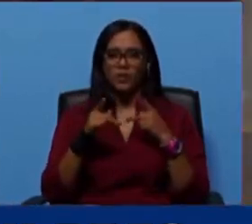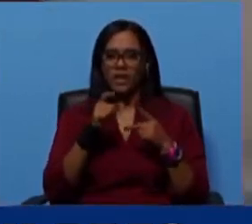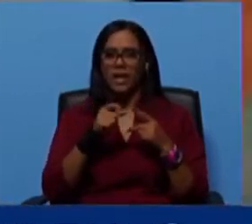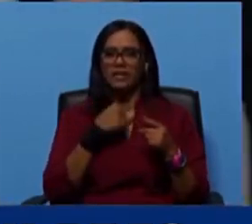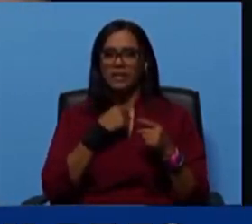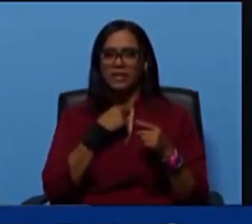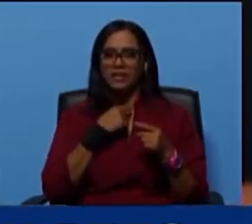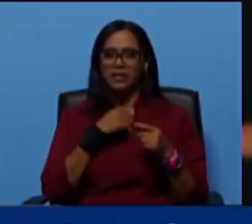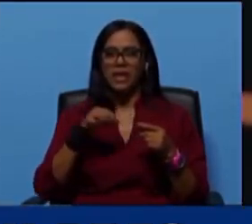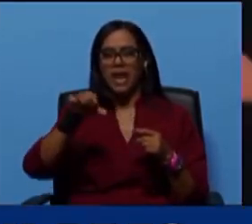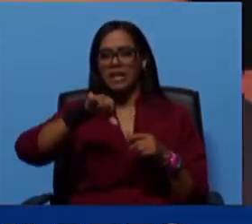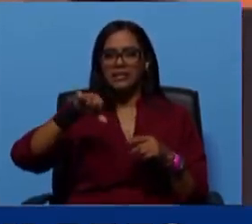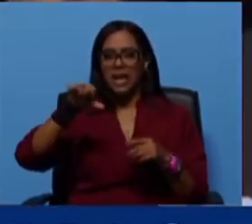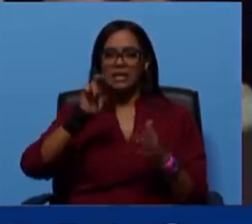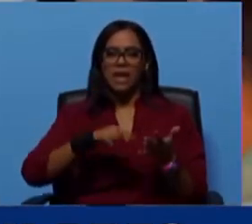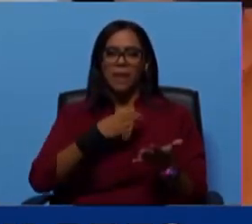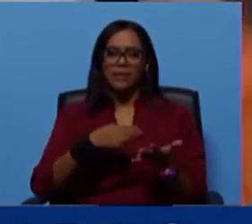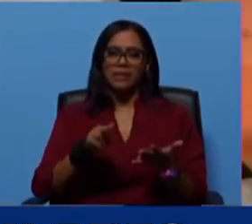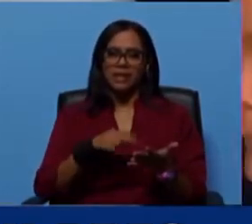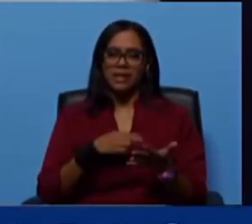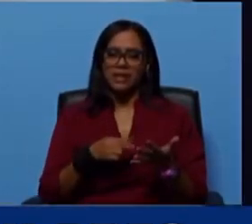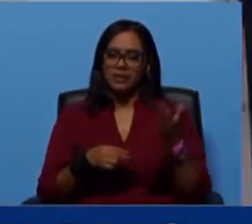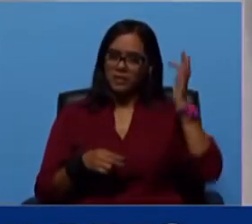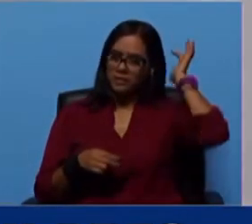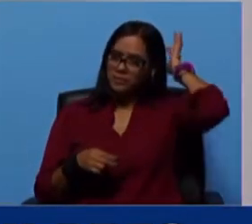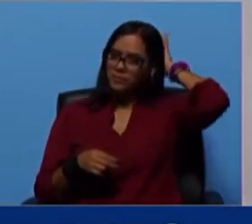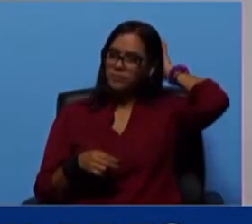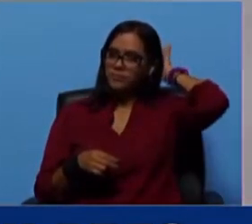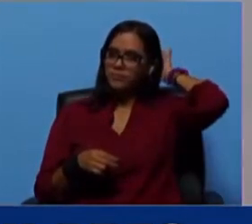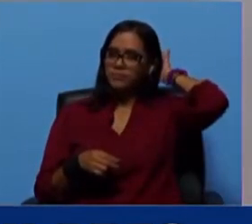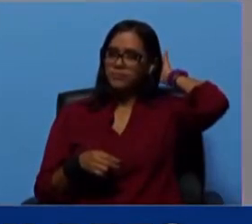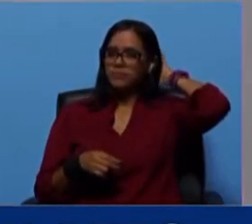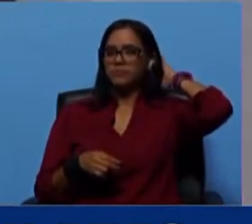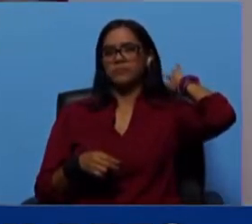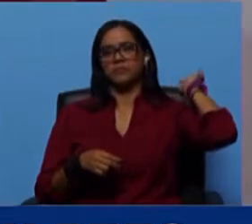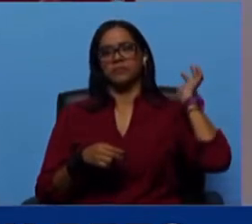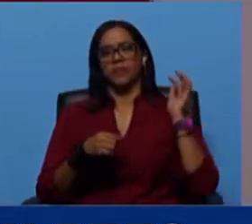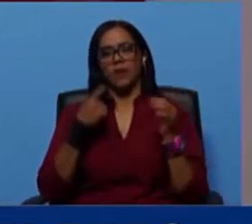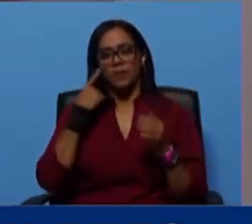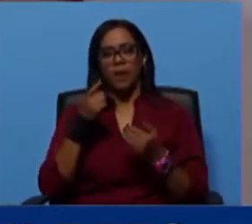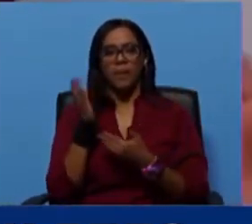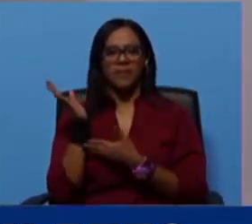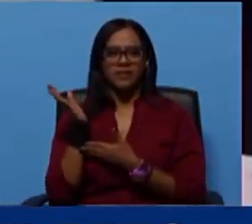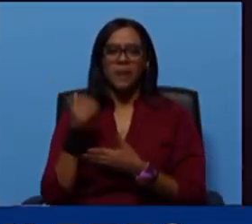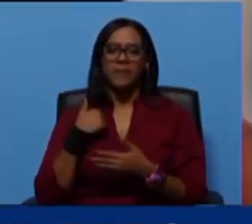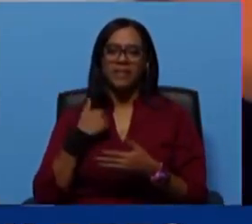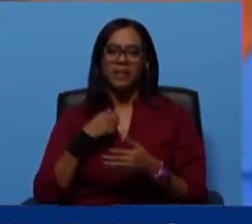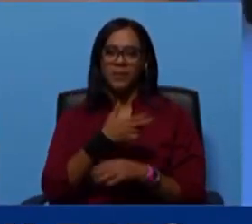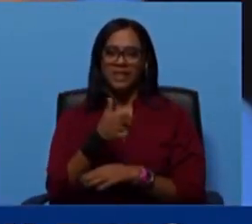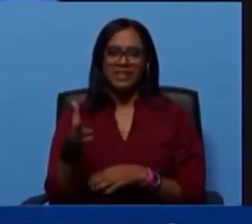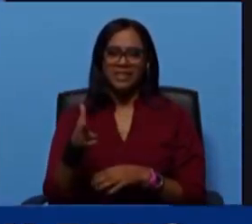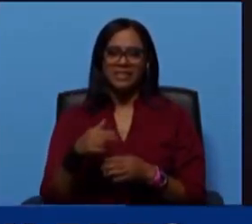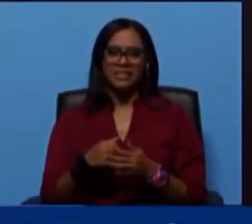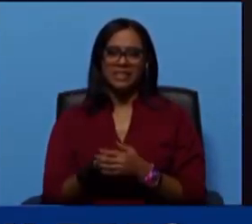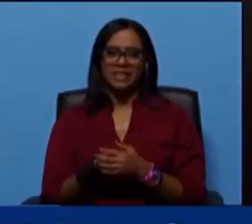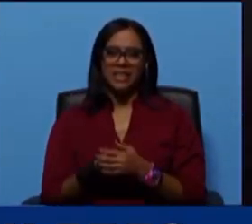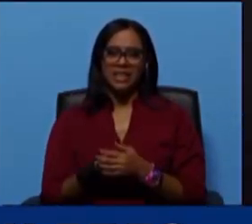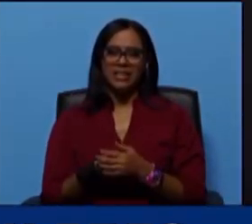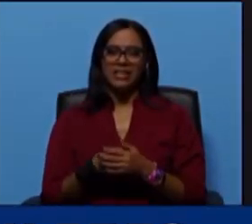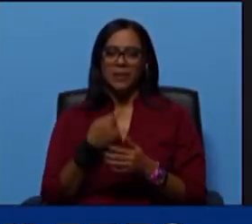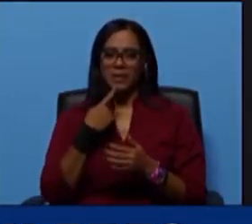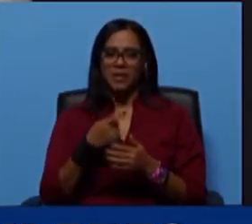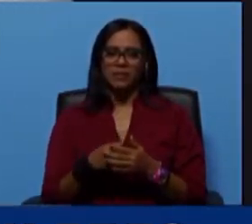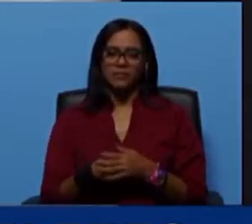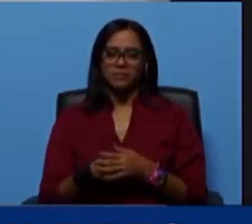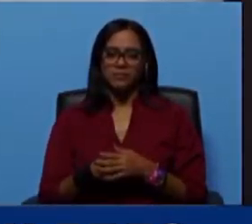que es el aceite, la mantequilla, la leche. Por favor, haznos la presentación, aprovechando que estamos aquí en 360. Me voy a una bodega popular y ¿qué me consigo?